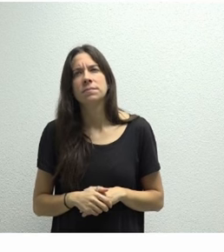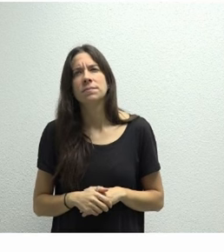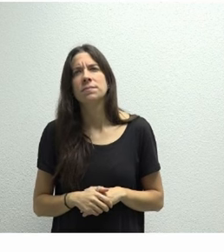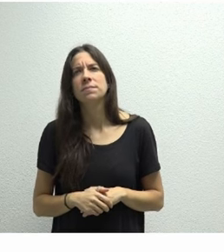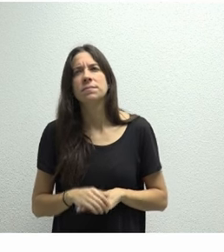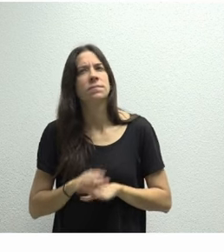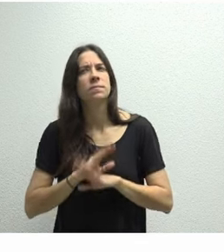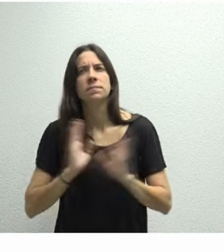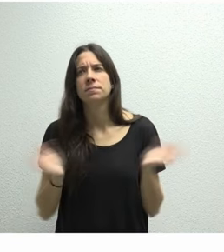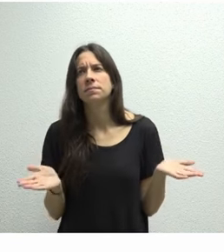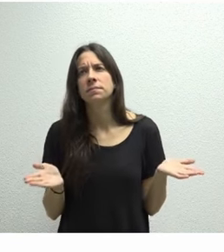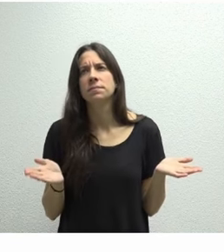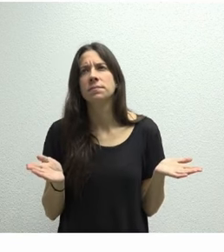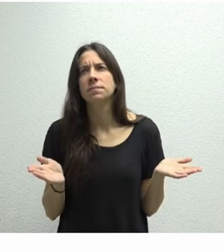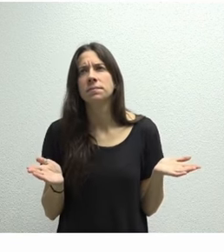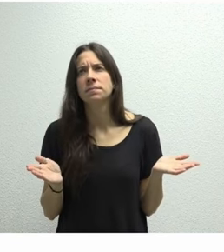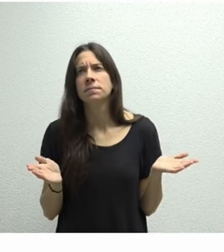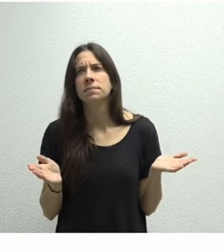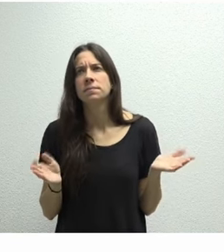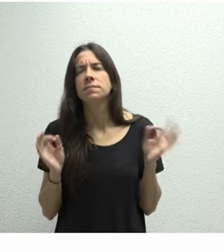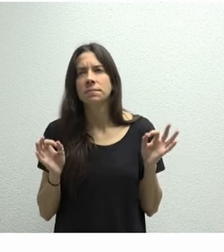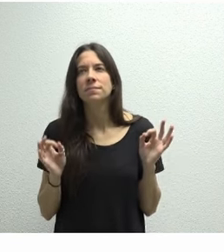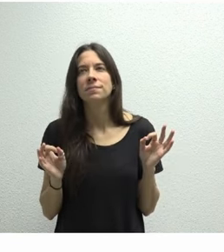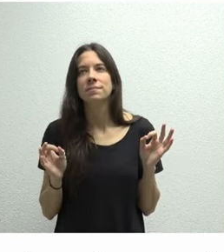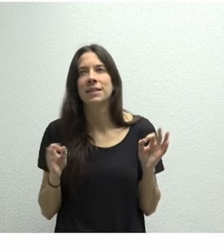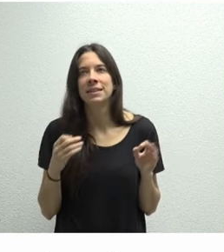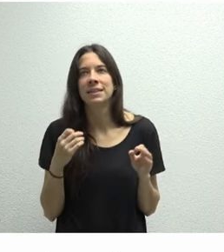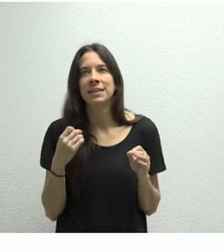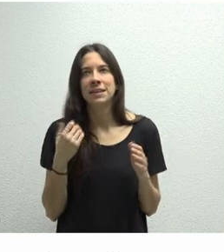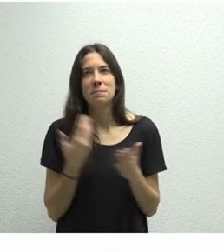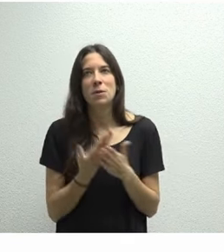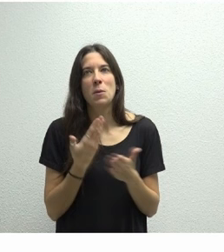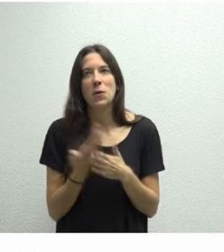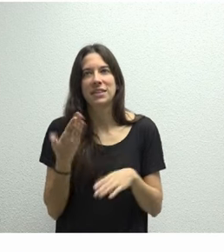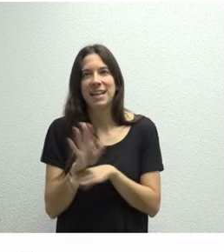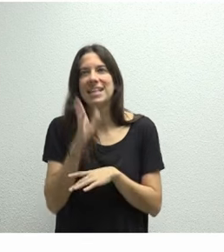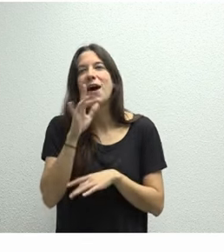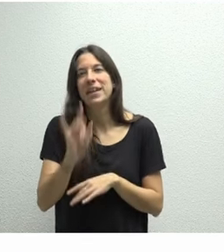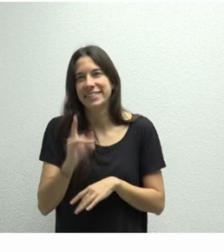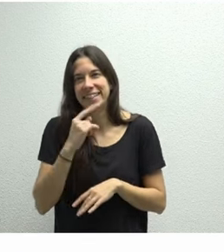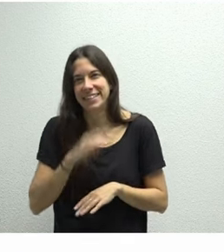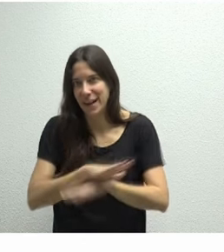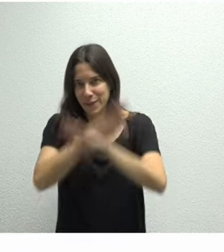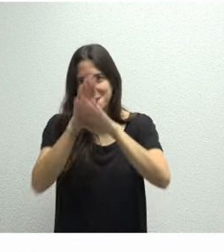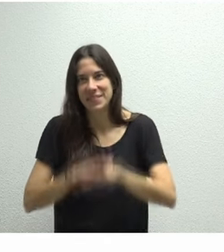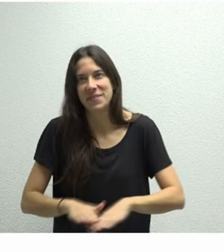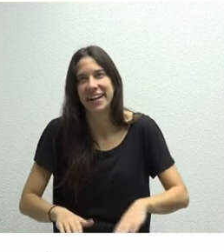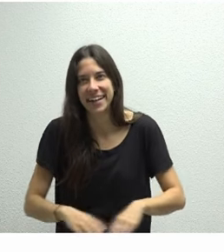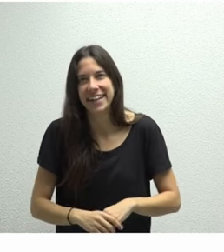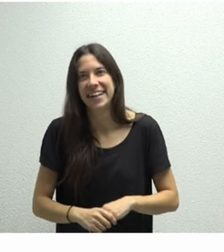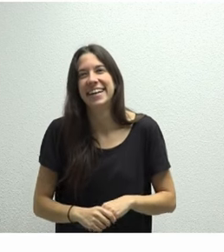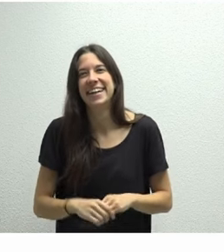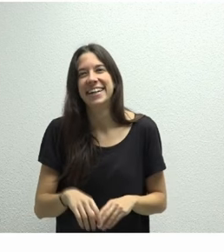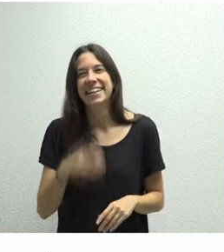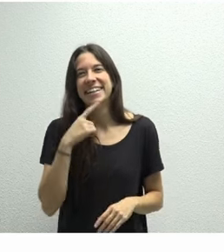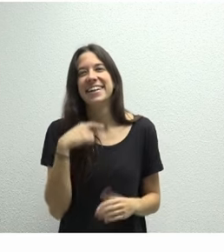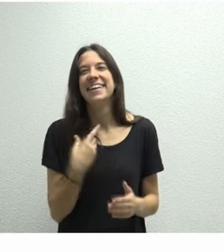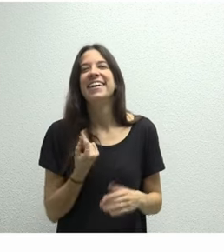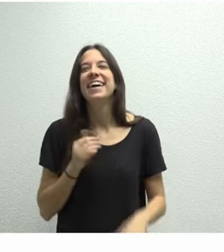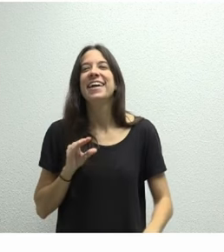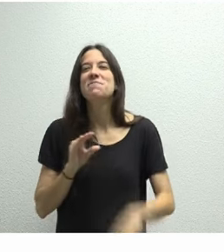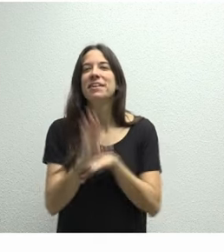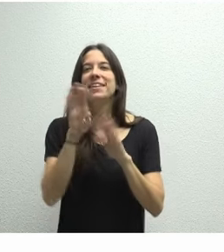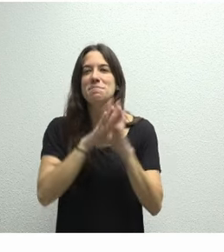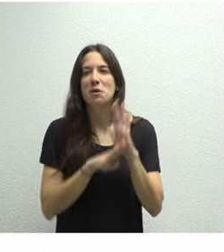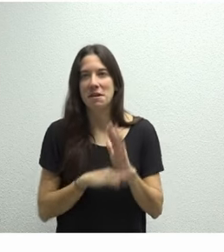Ya está no Esto es lo que e ya las propuestas Ahora sí re última invertir en programas esa experiencia